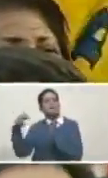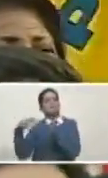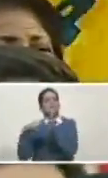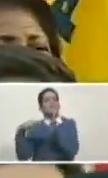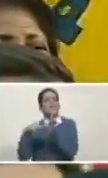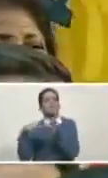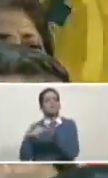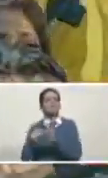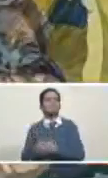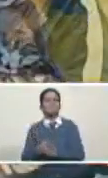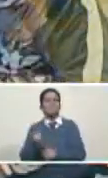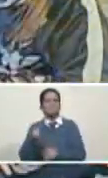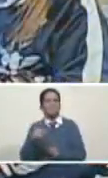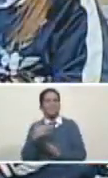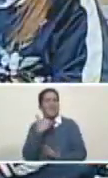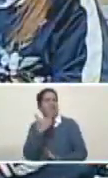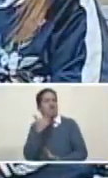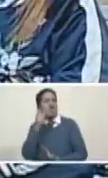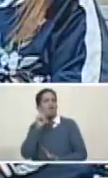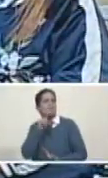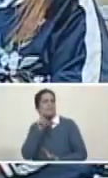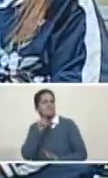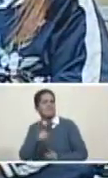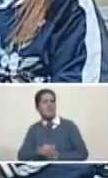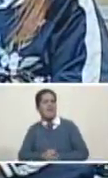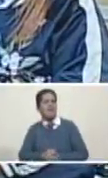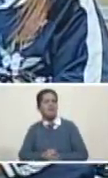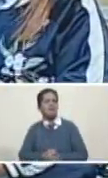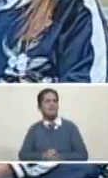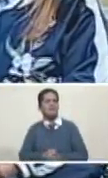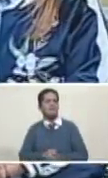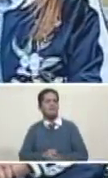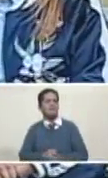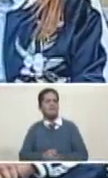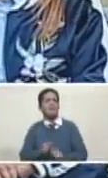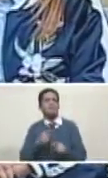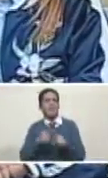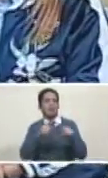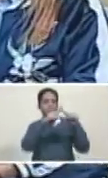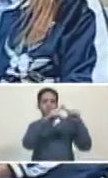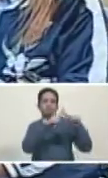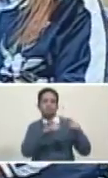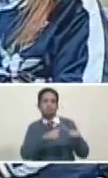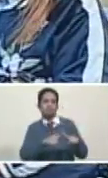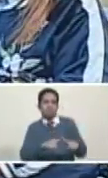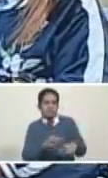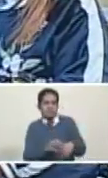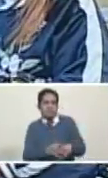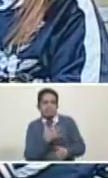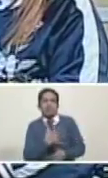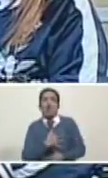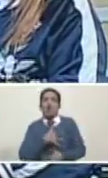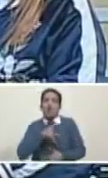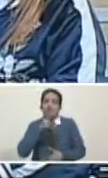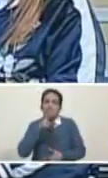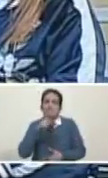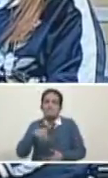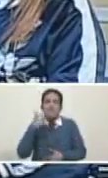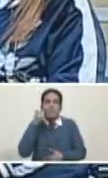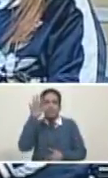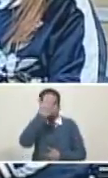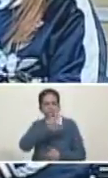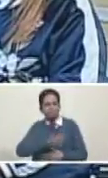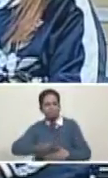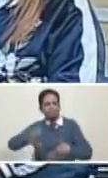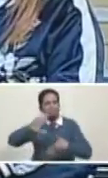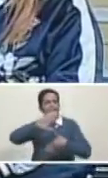Es un caso falso, pero que puede tener consecuencias dramáticas para nuestra región entera.